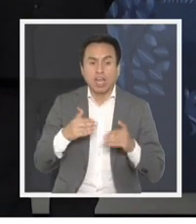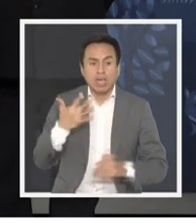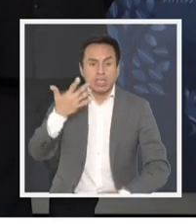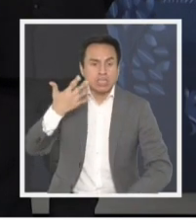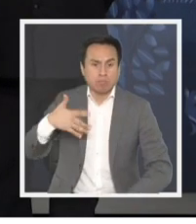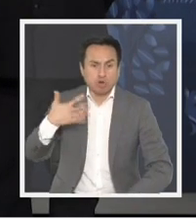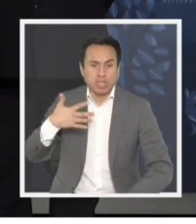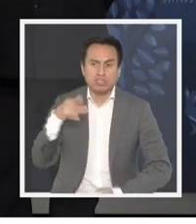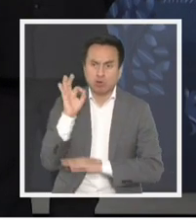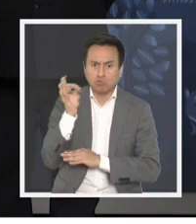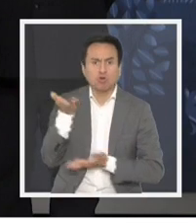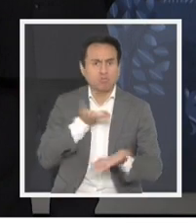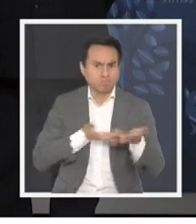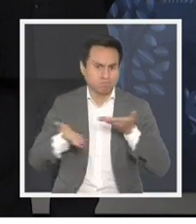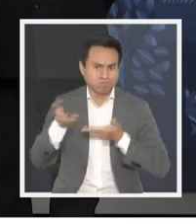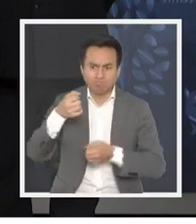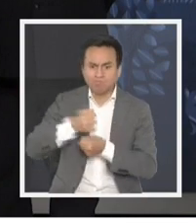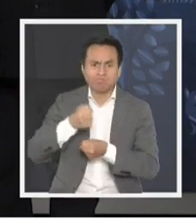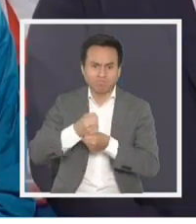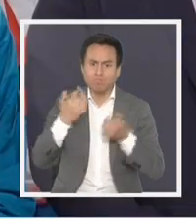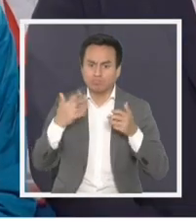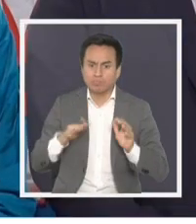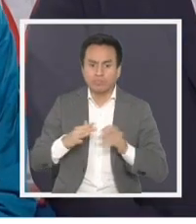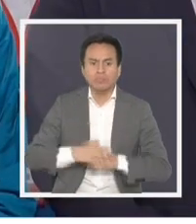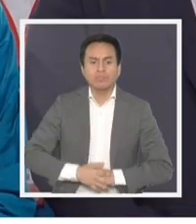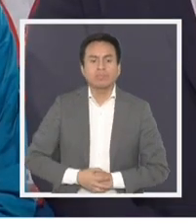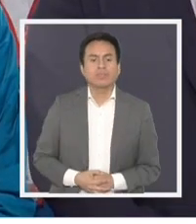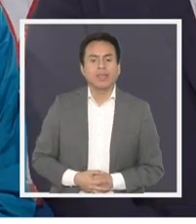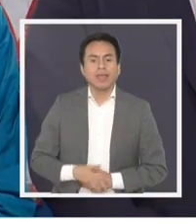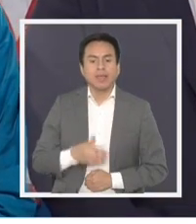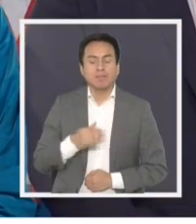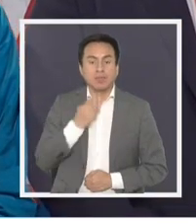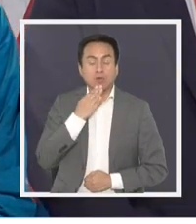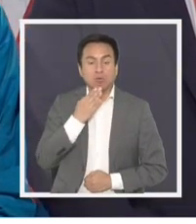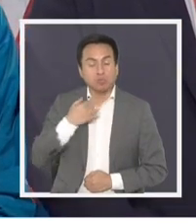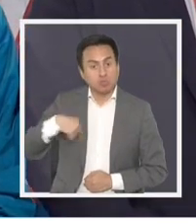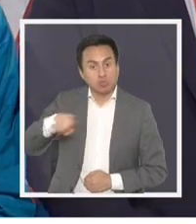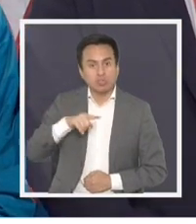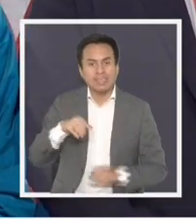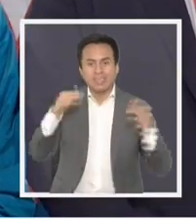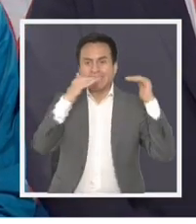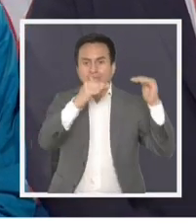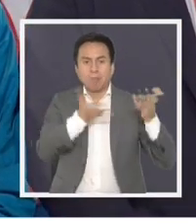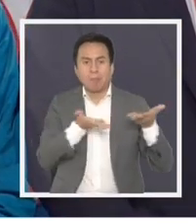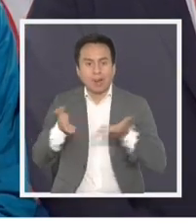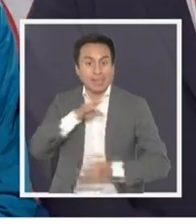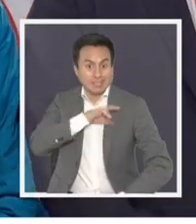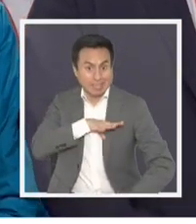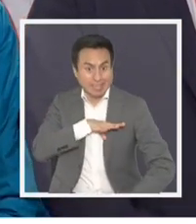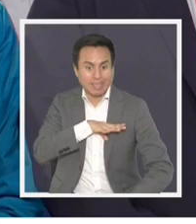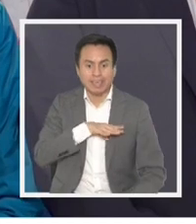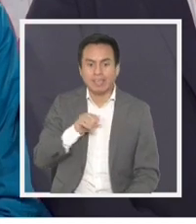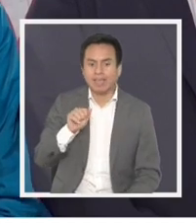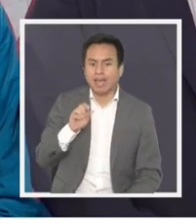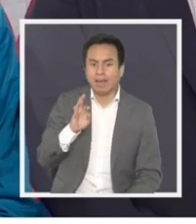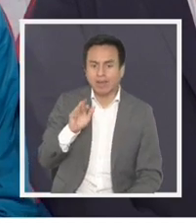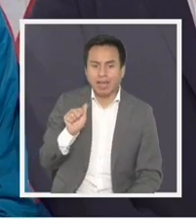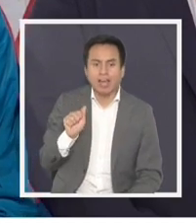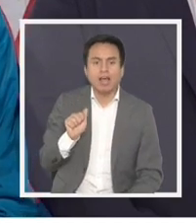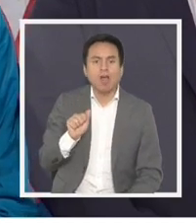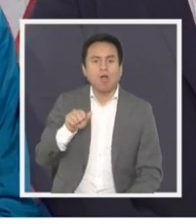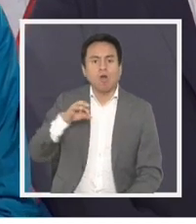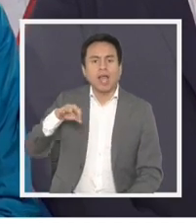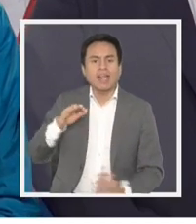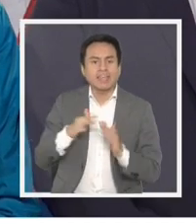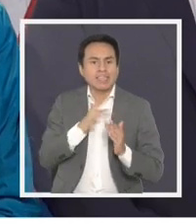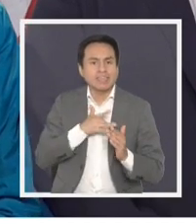importante reunión de trabajo se encuentran con nosotros techo para Chile addra hogar